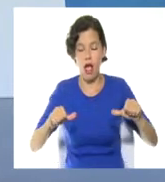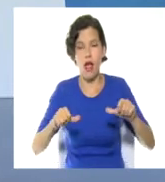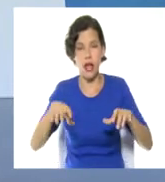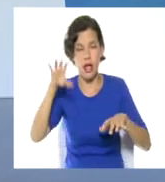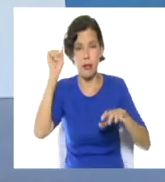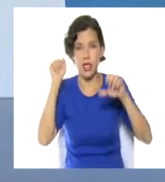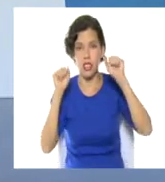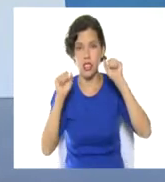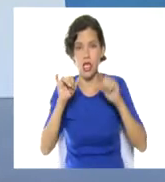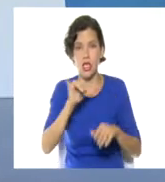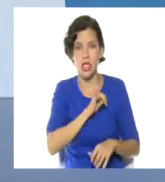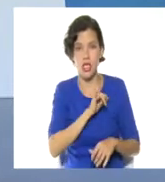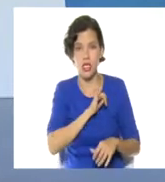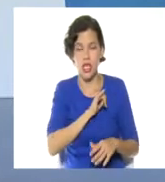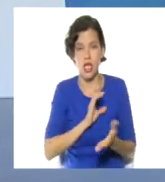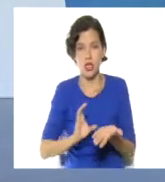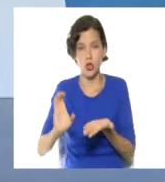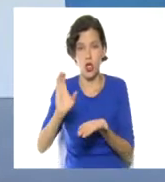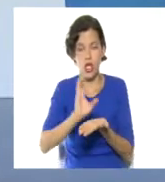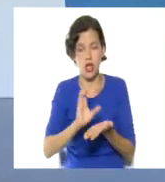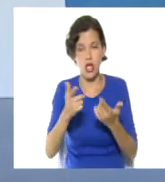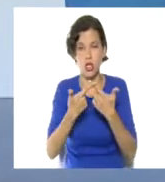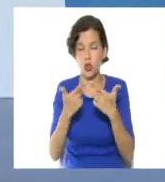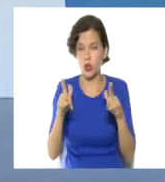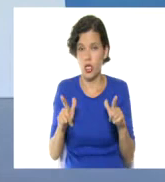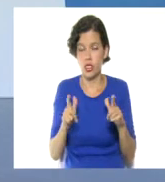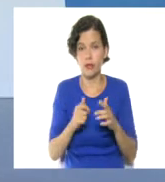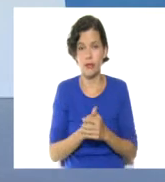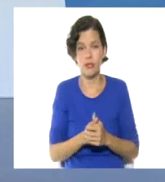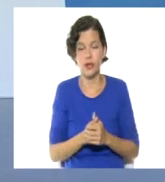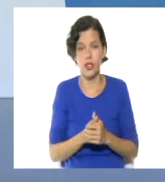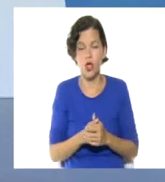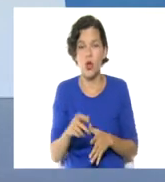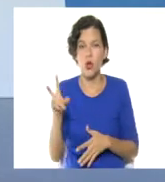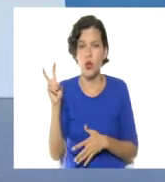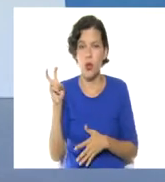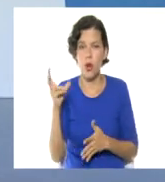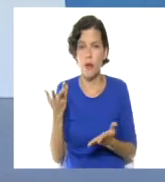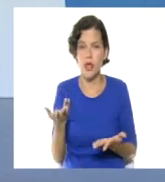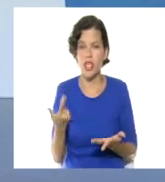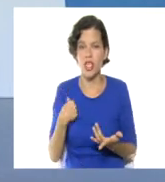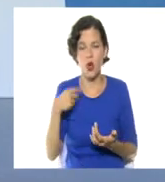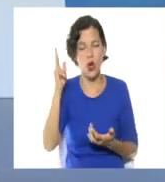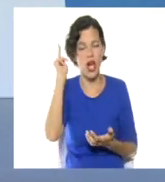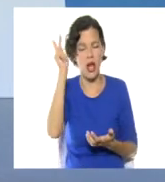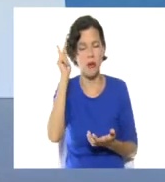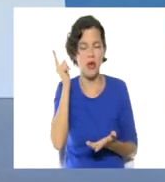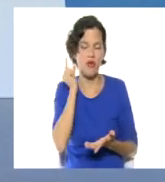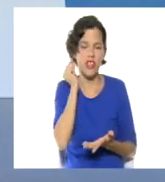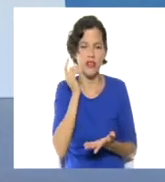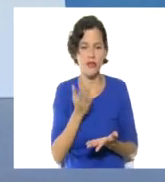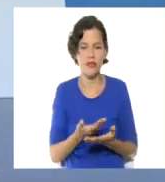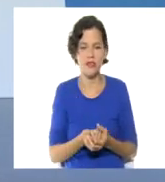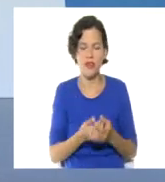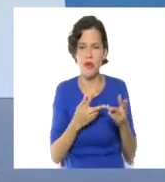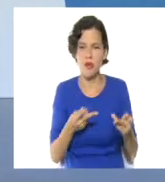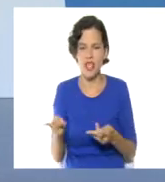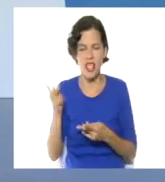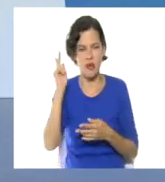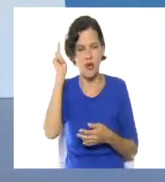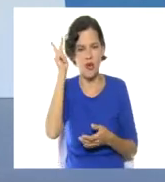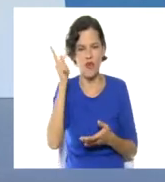aprendizaje, identidad, ciudadanía y soberanía. Nuevamente con mi compañera Jenny Martínez. Bienvenida,